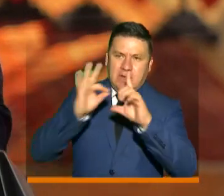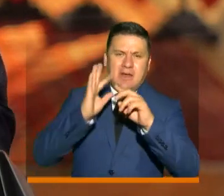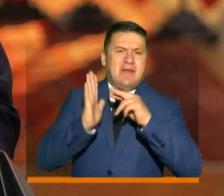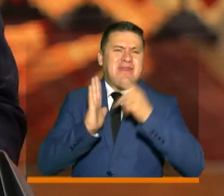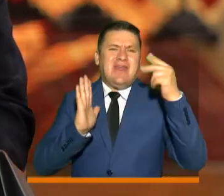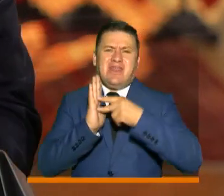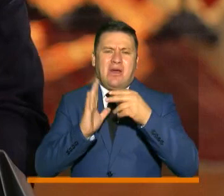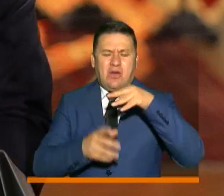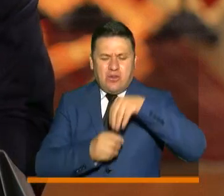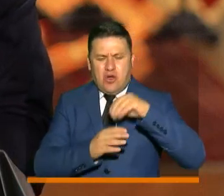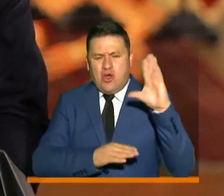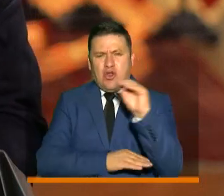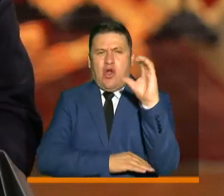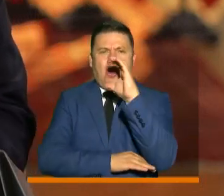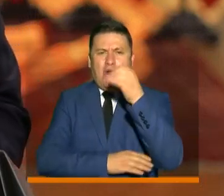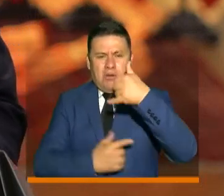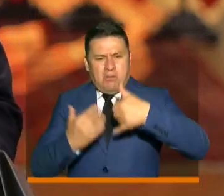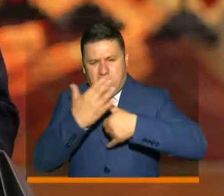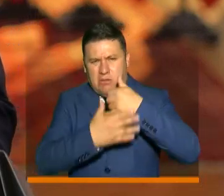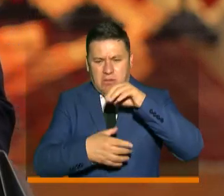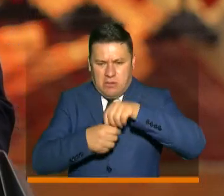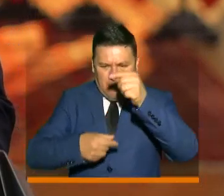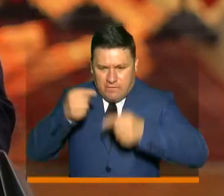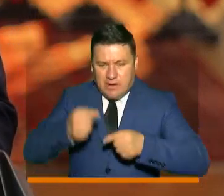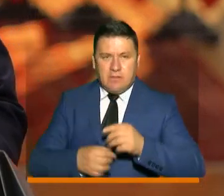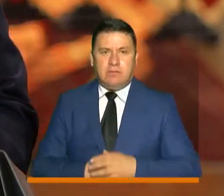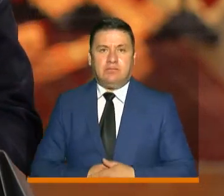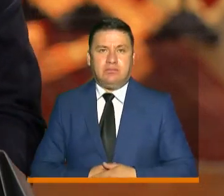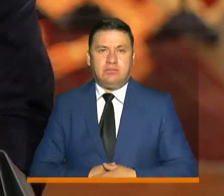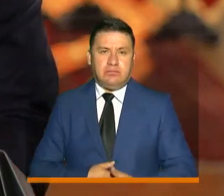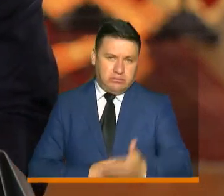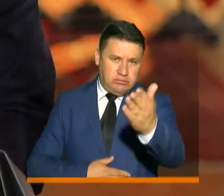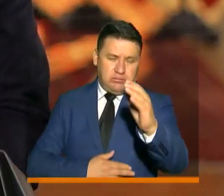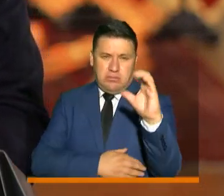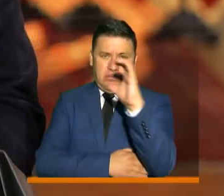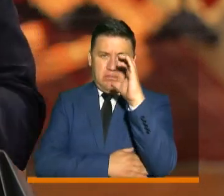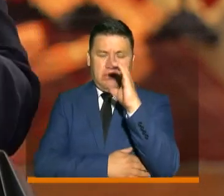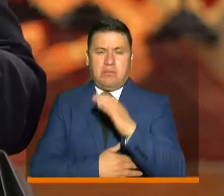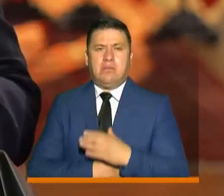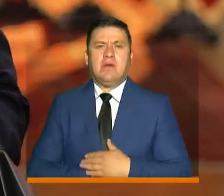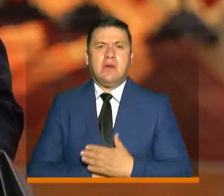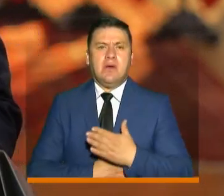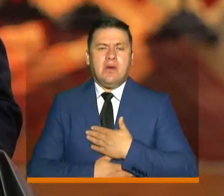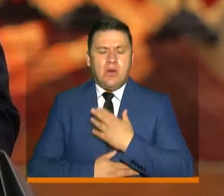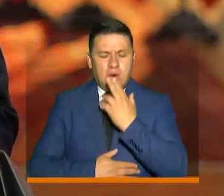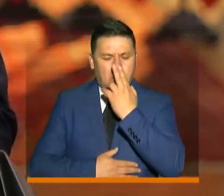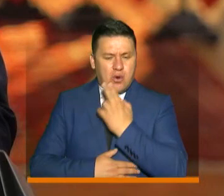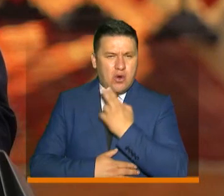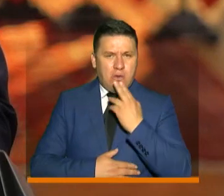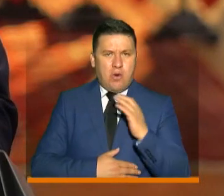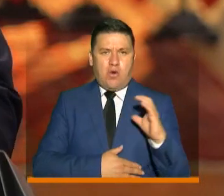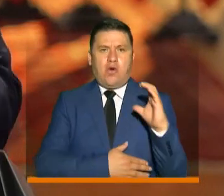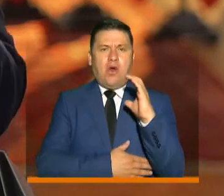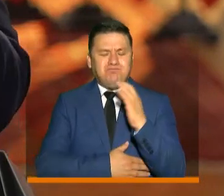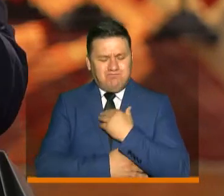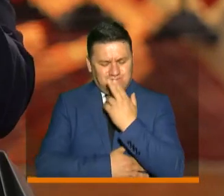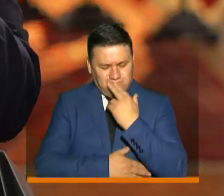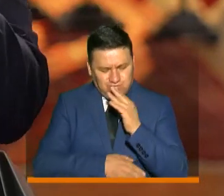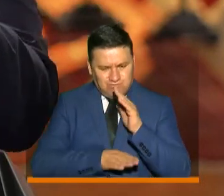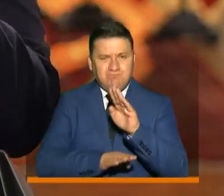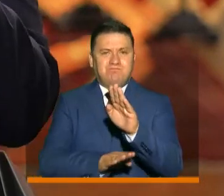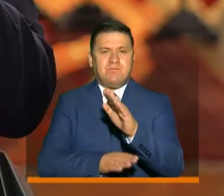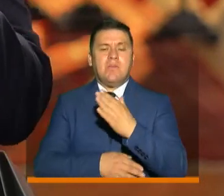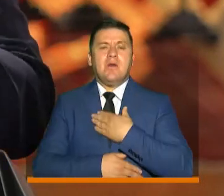tecnologías para la inclusión financiera colombianos nuestro compromiso con colombia también